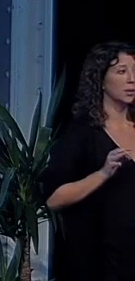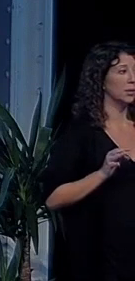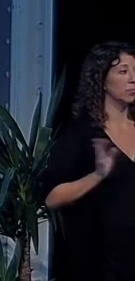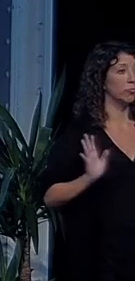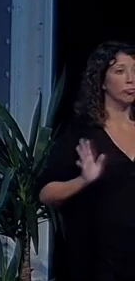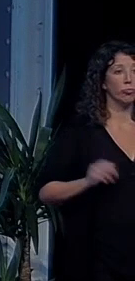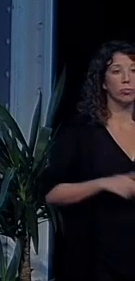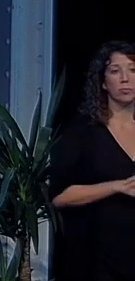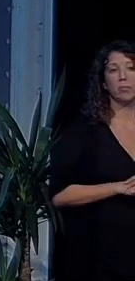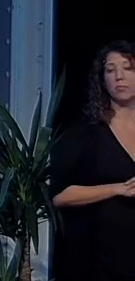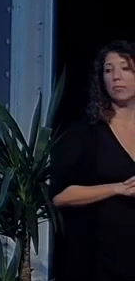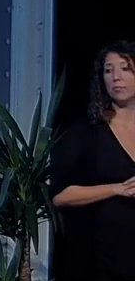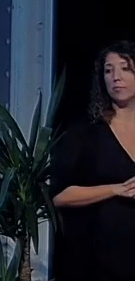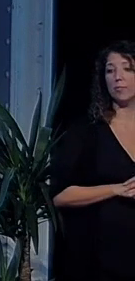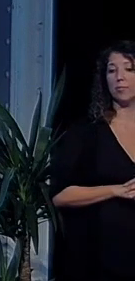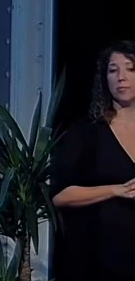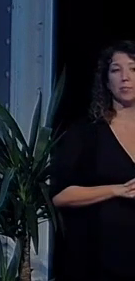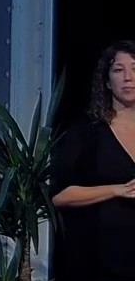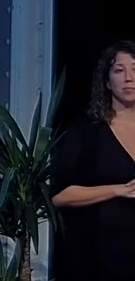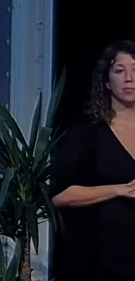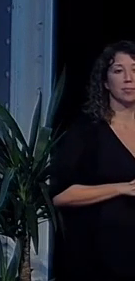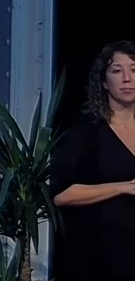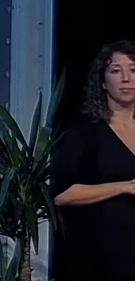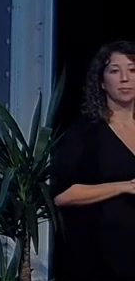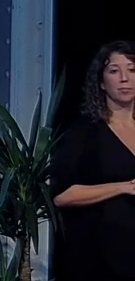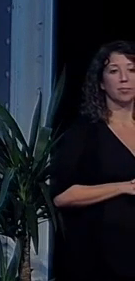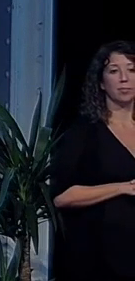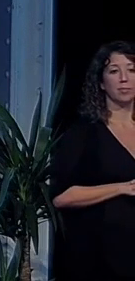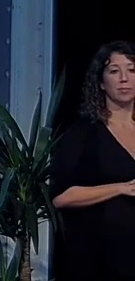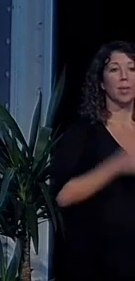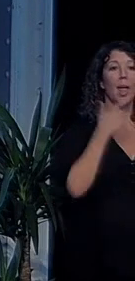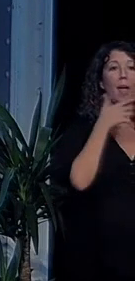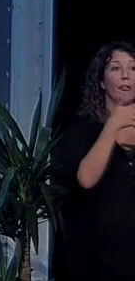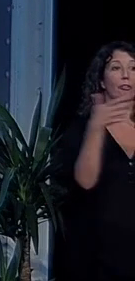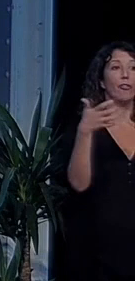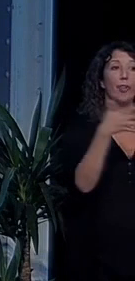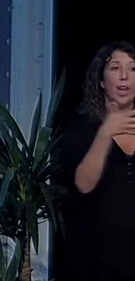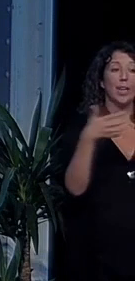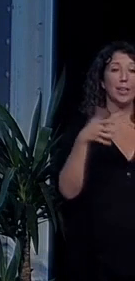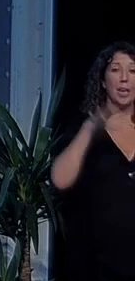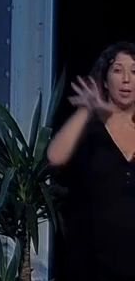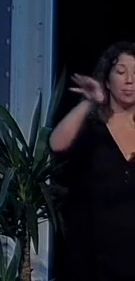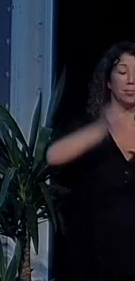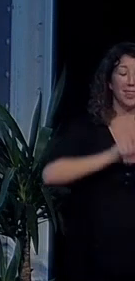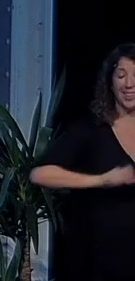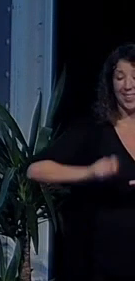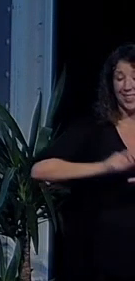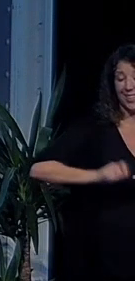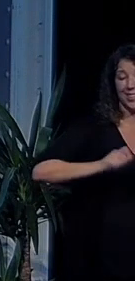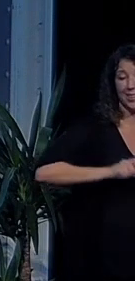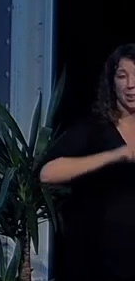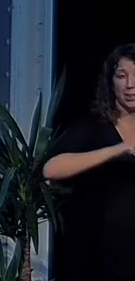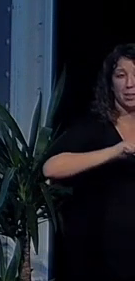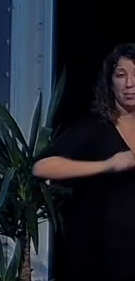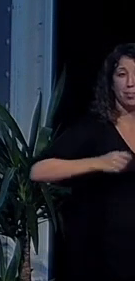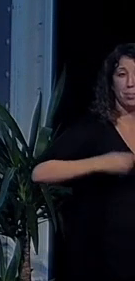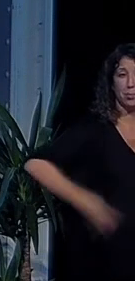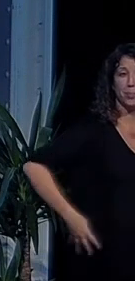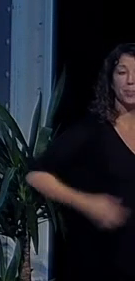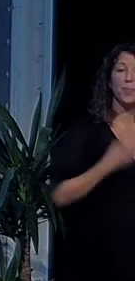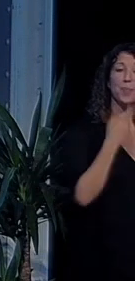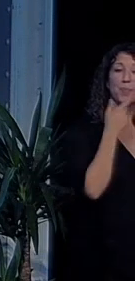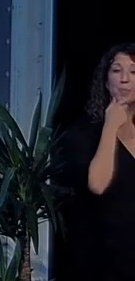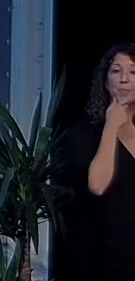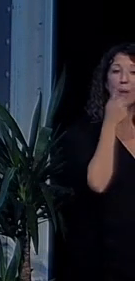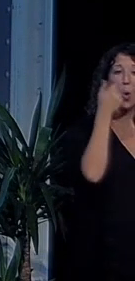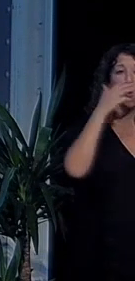No? Bueno, no? Me quedaría yo con una frase, Nerea. Yo he tomado cantidad de notas, pero me quería quedar con